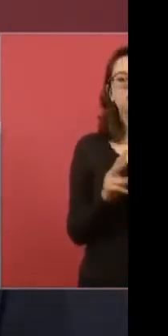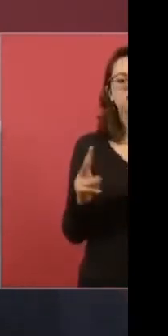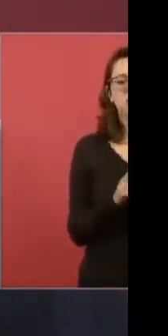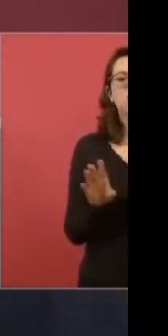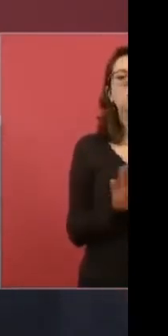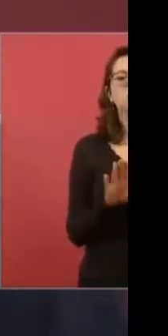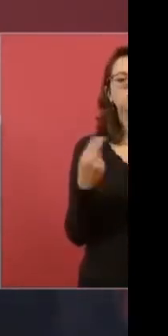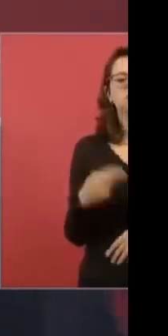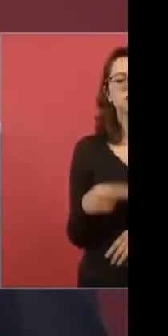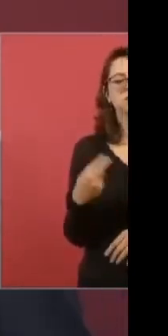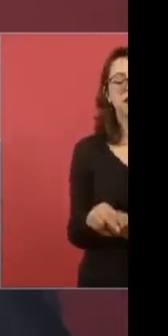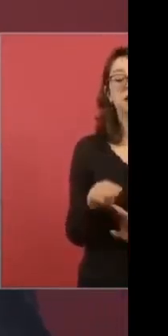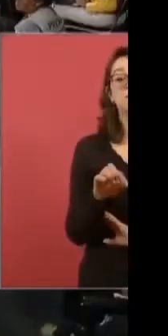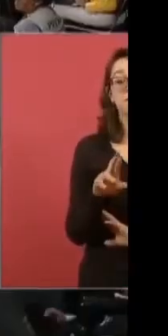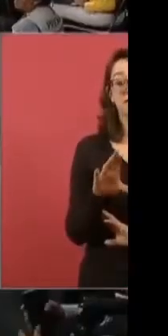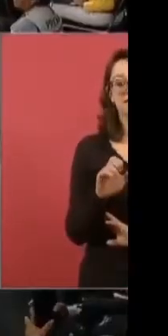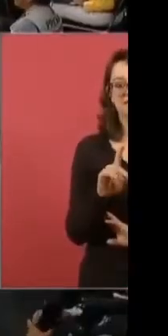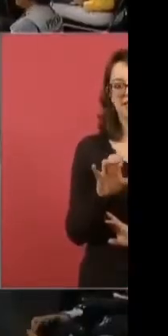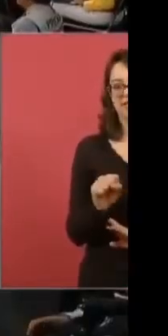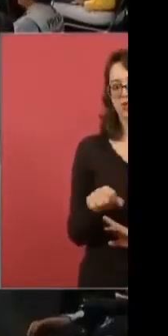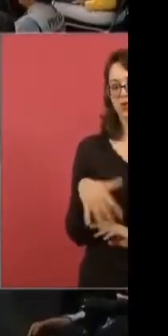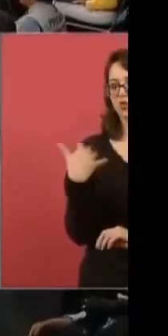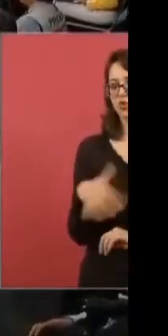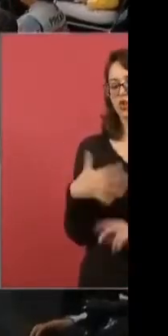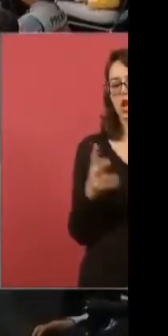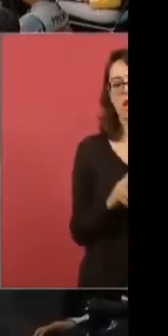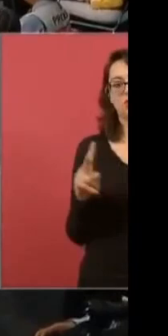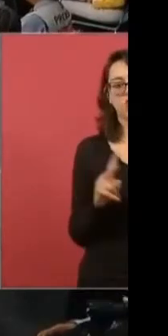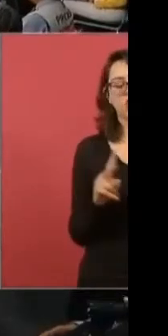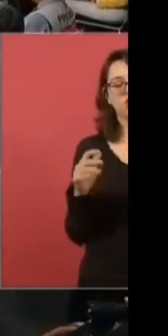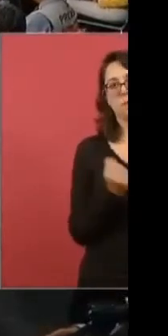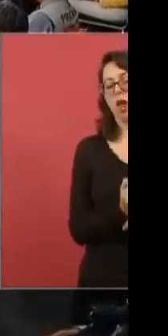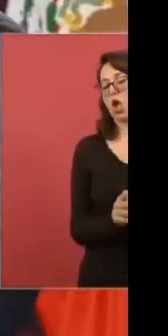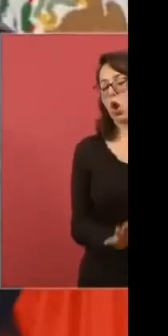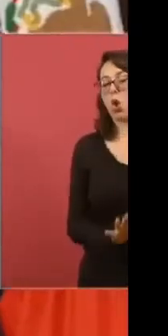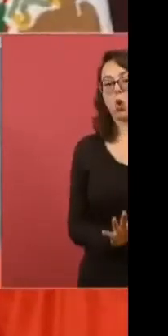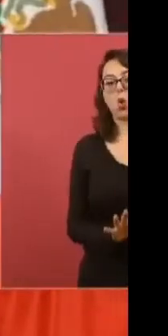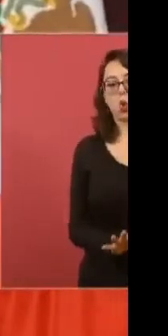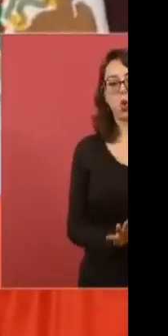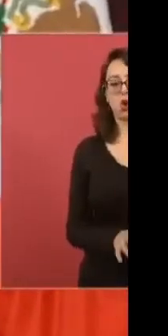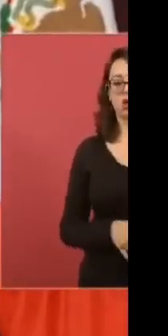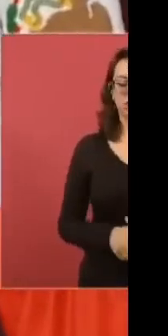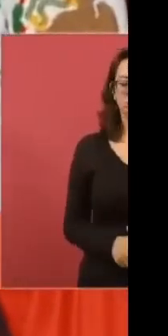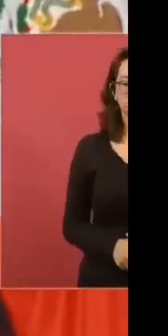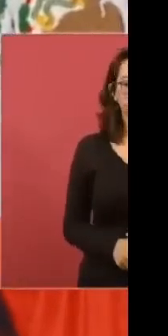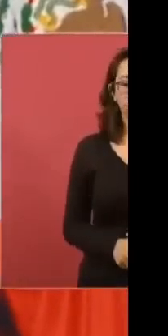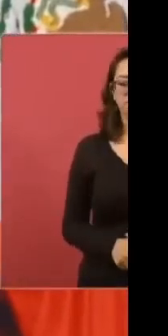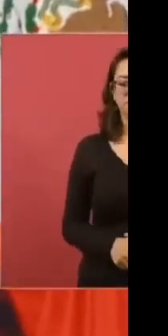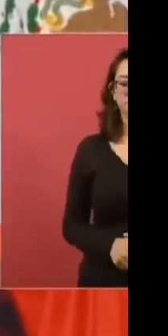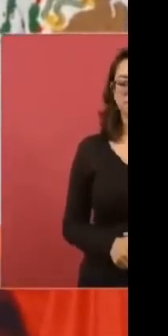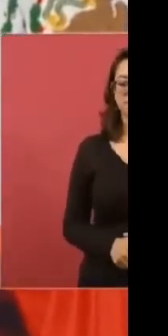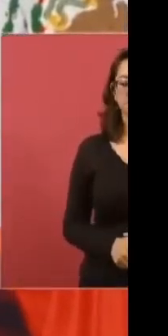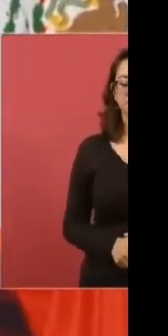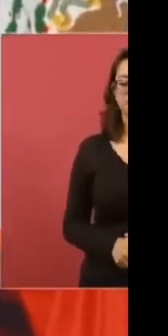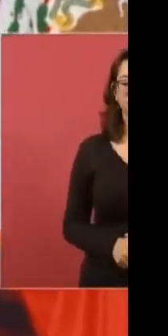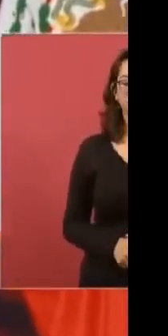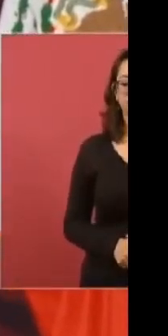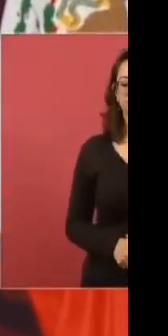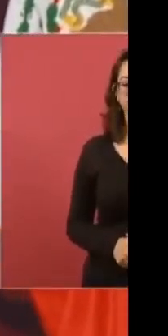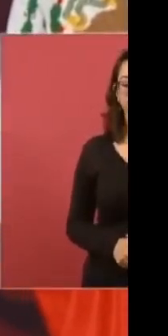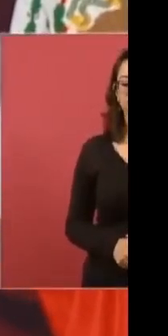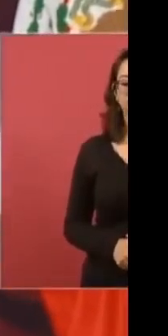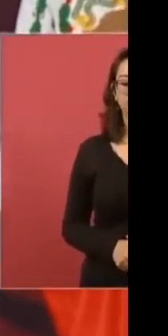a esto y bueno de ahí viene la piratería y viene también pues el intento por portar alguna marca simplemente por un